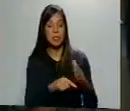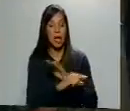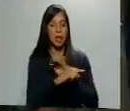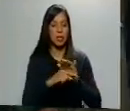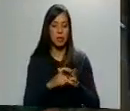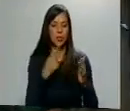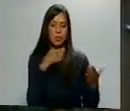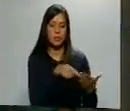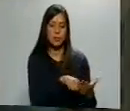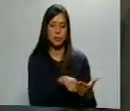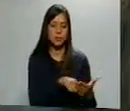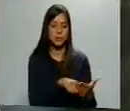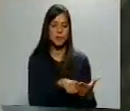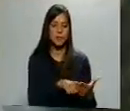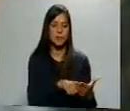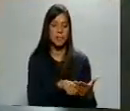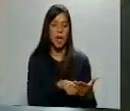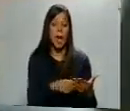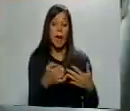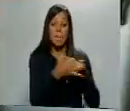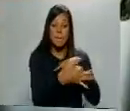lo siguiente: